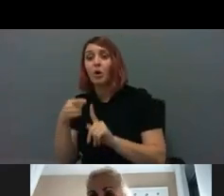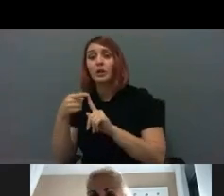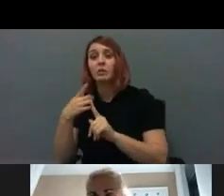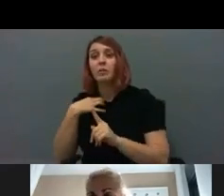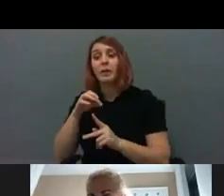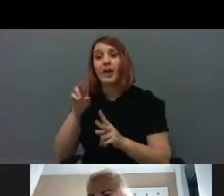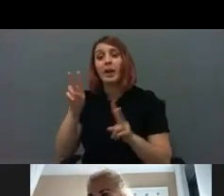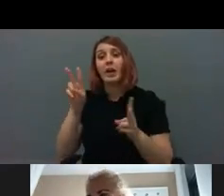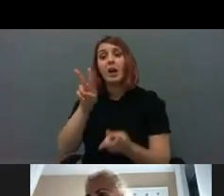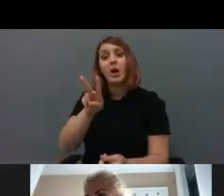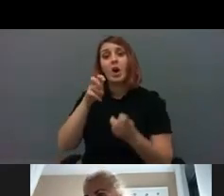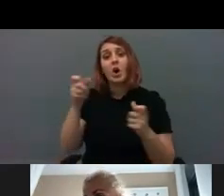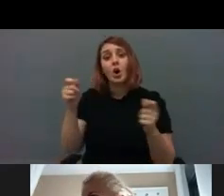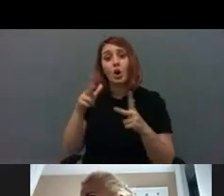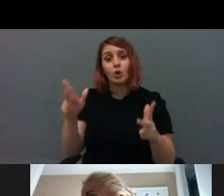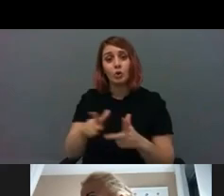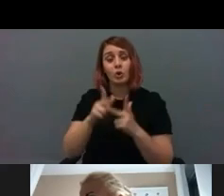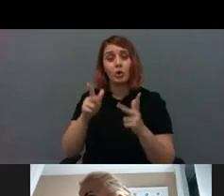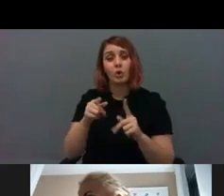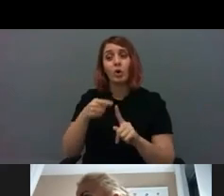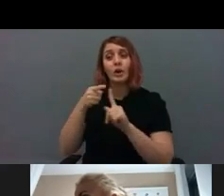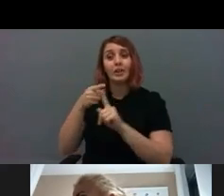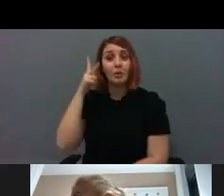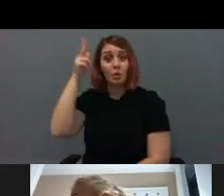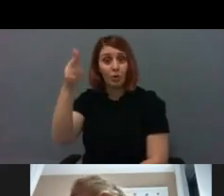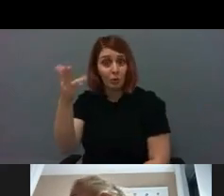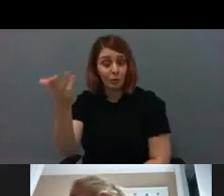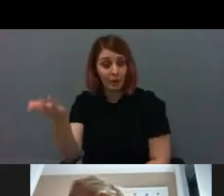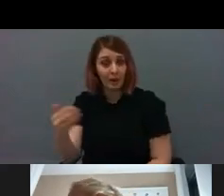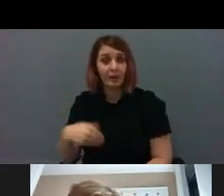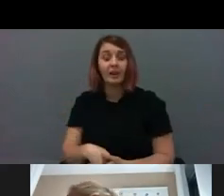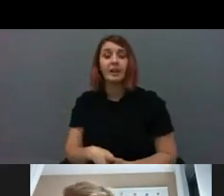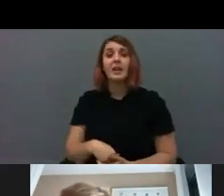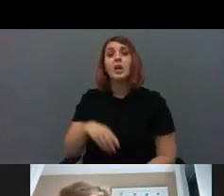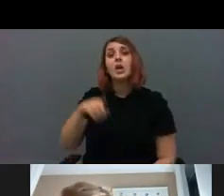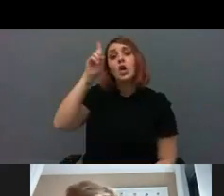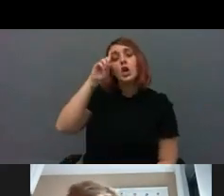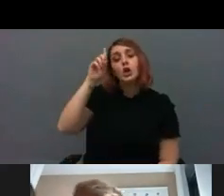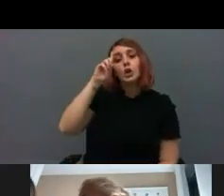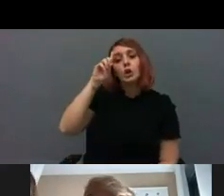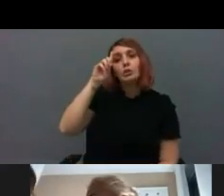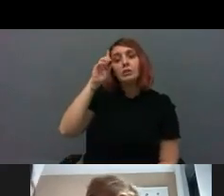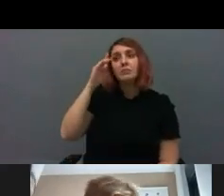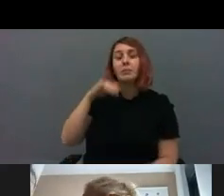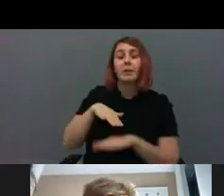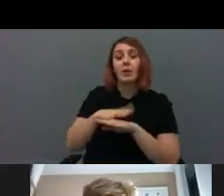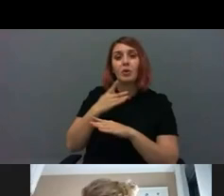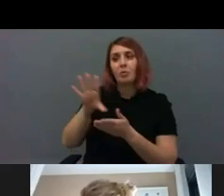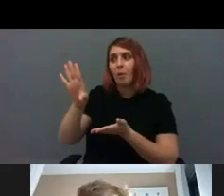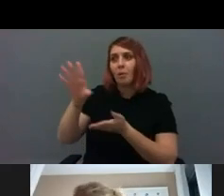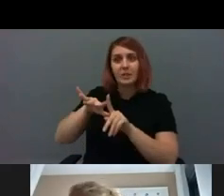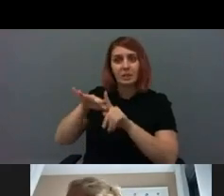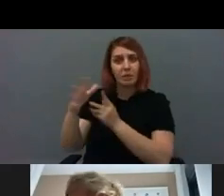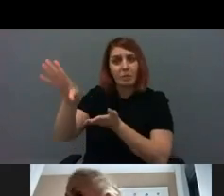cotizar para cuando se jubile. No se contempla eso